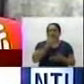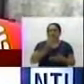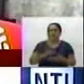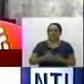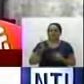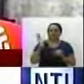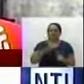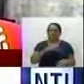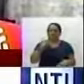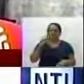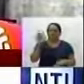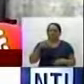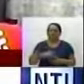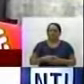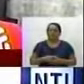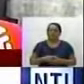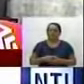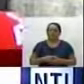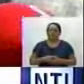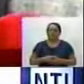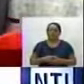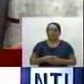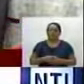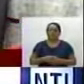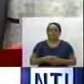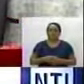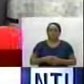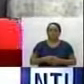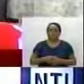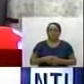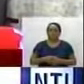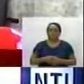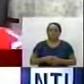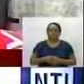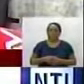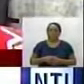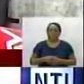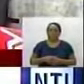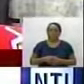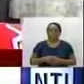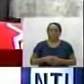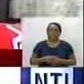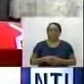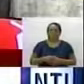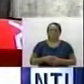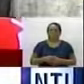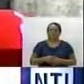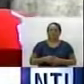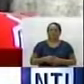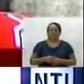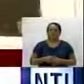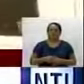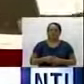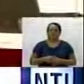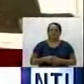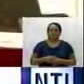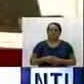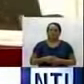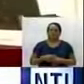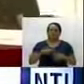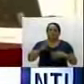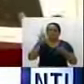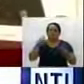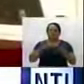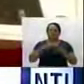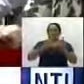que no fueron ellos los que dieron paso a la ley tributaria? Que no vengan aquí a querer lavarse las manos cuando ya las cosas se han puesto a ese nivel. Se mantiene